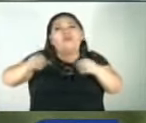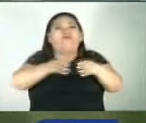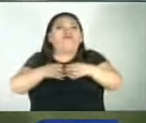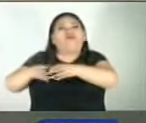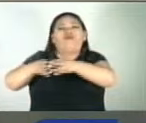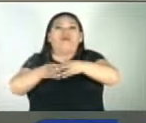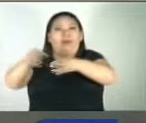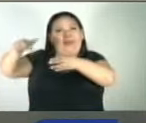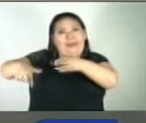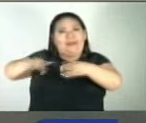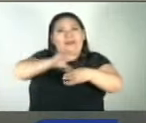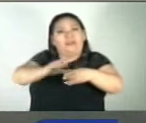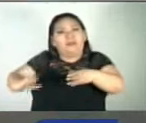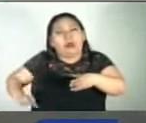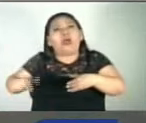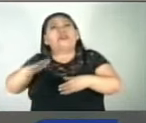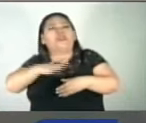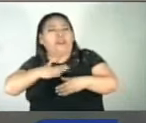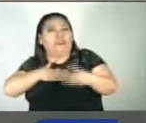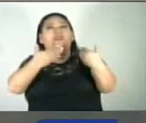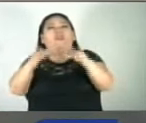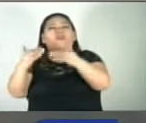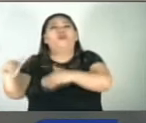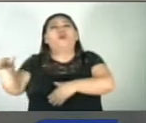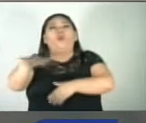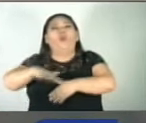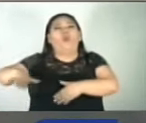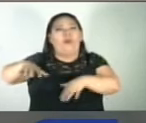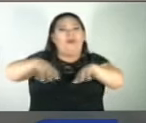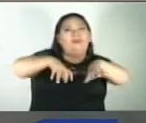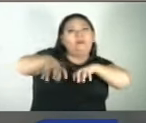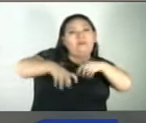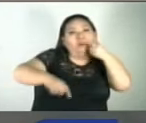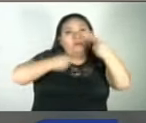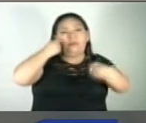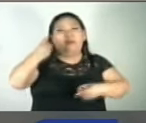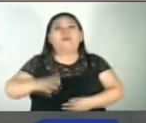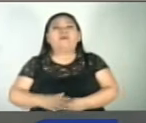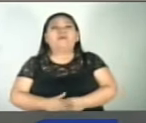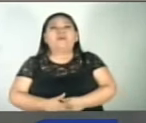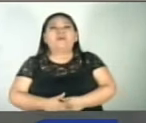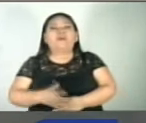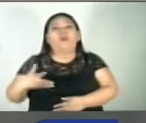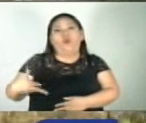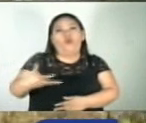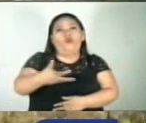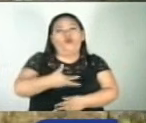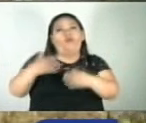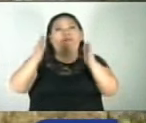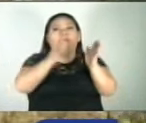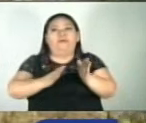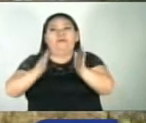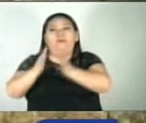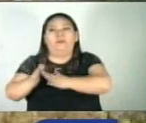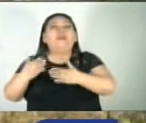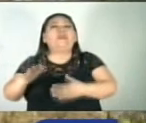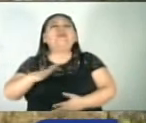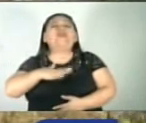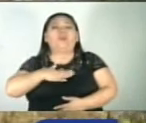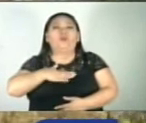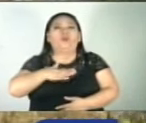operadoras nacionales que ofrecen diversos destinos en el interior del país. Como tour operadora nos hemos preparado